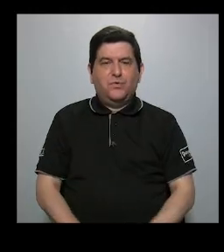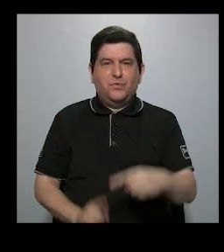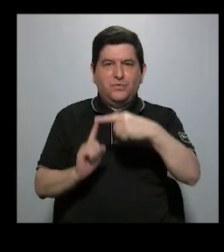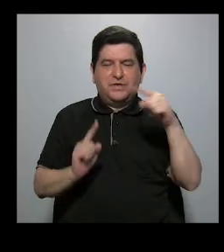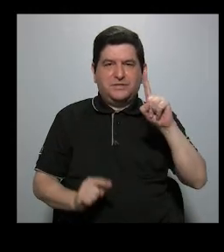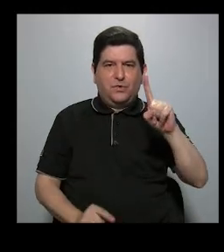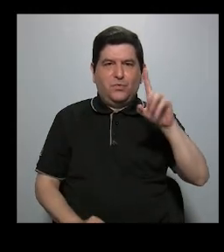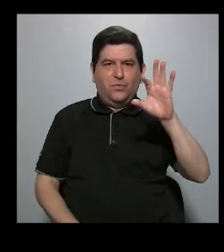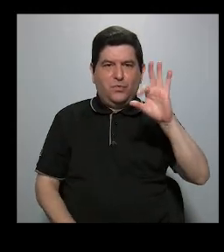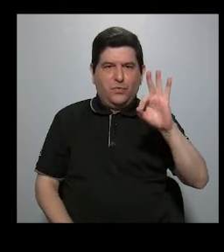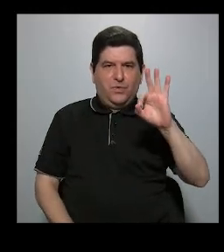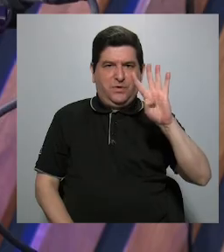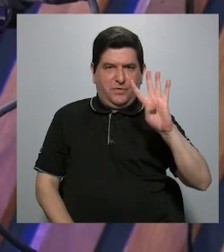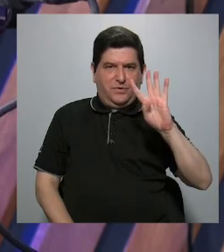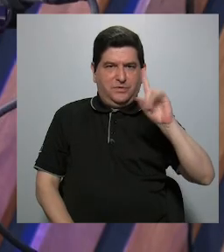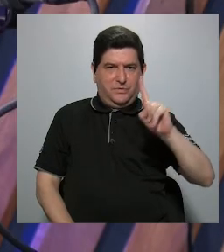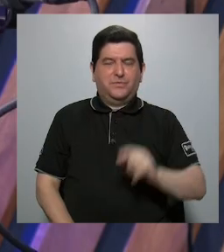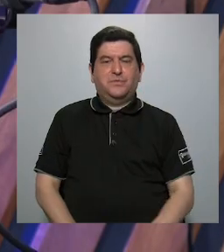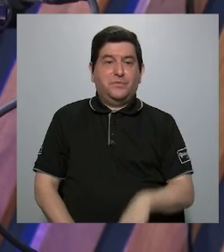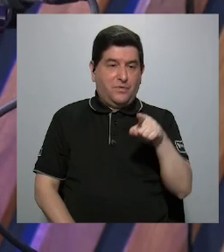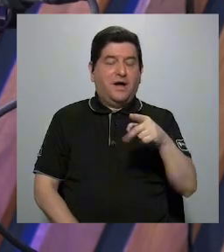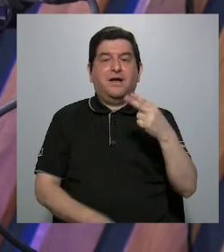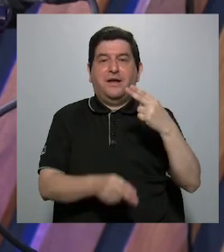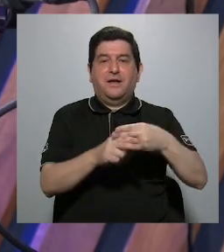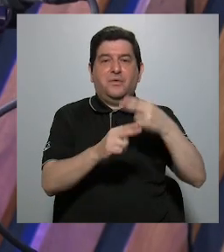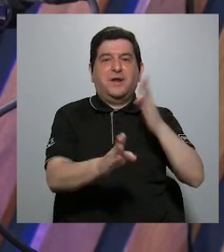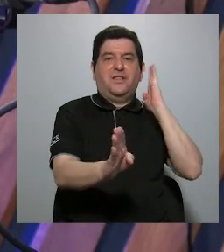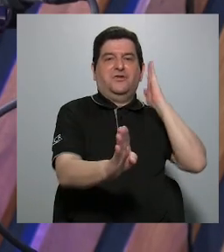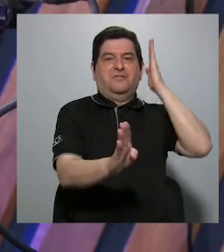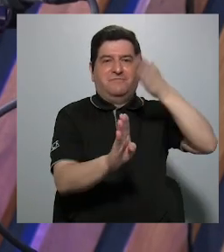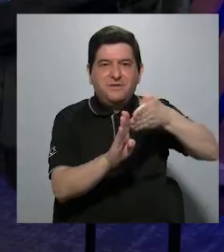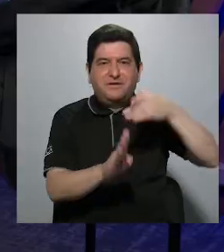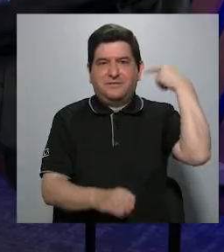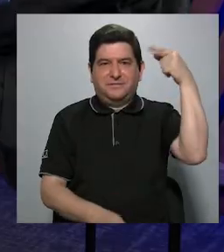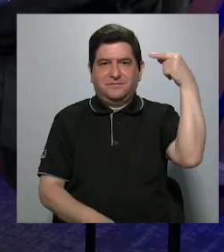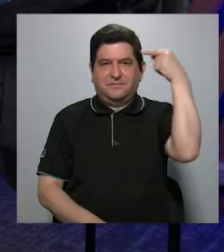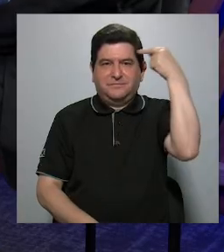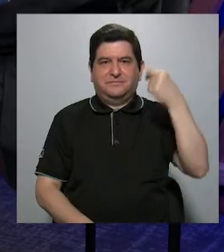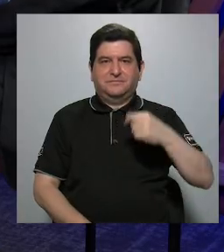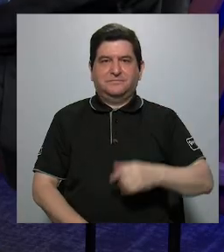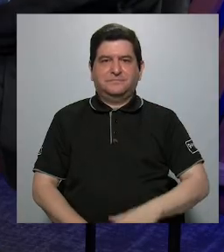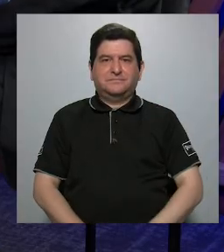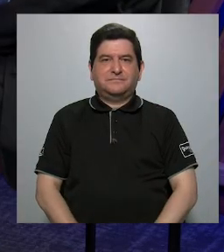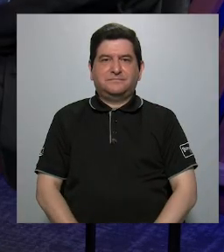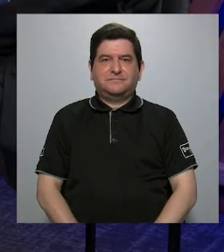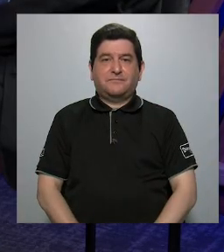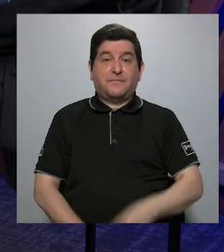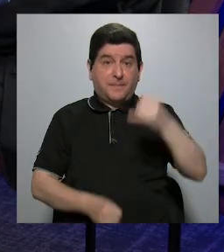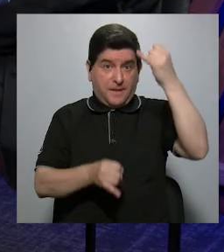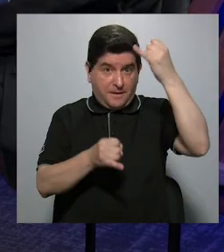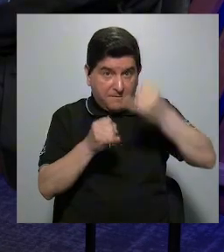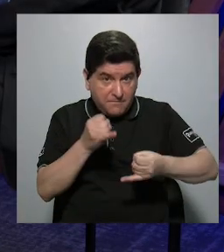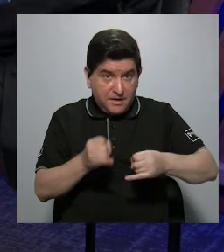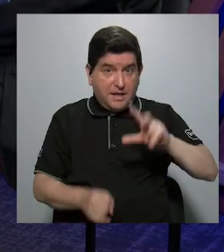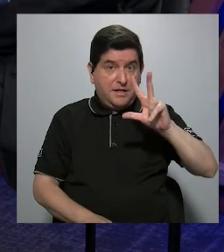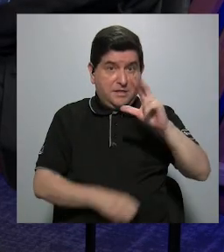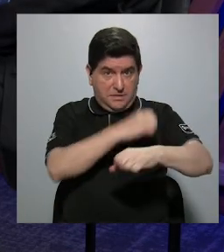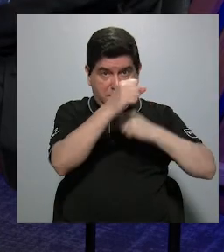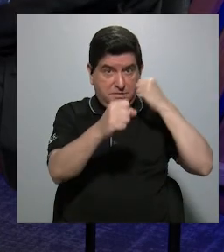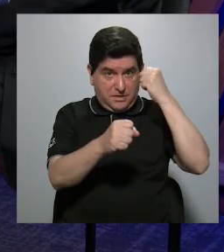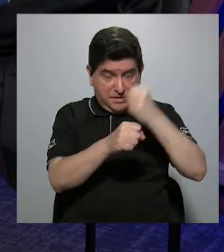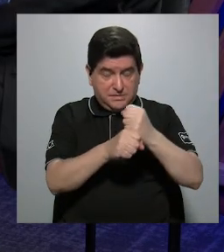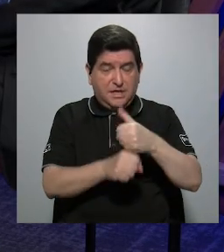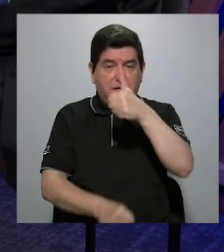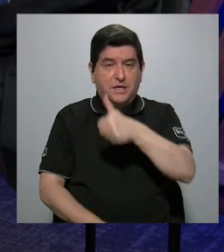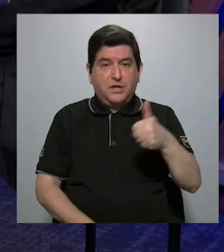Costa Rica, a partir de 1941, fue designado por el gobierno. Al final de